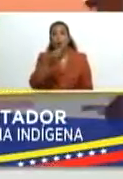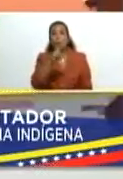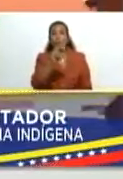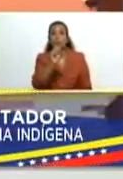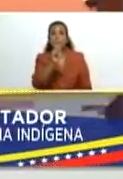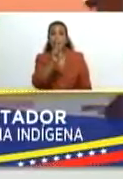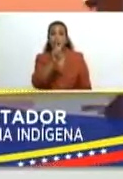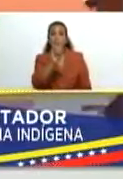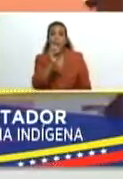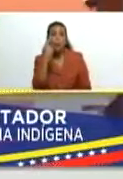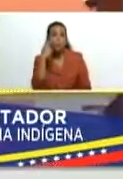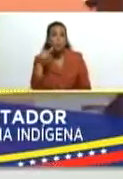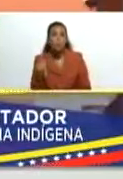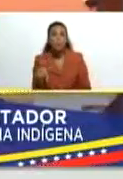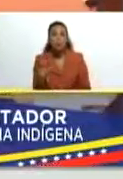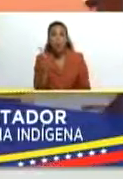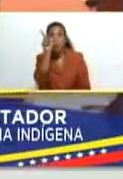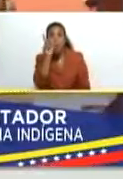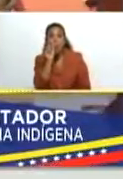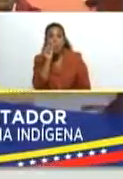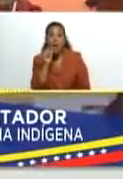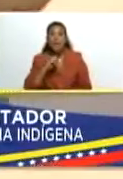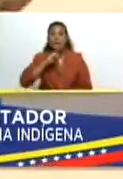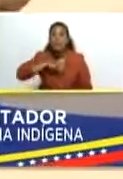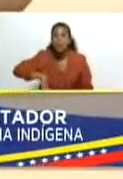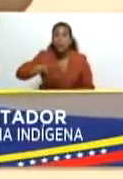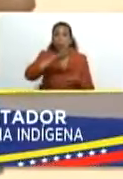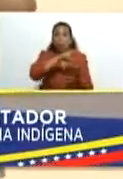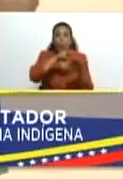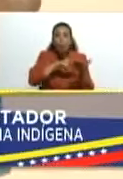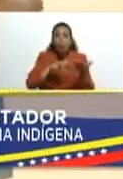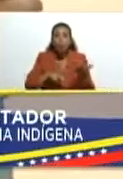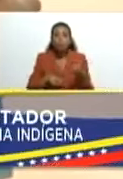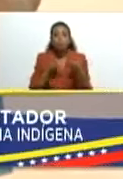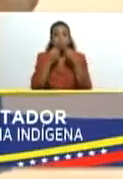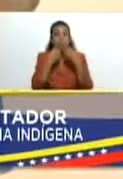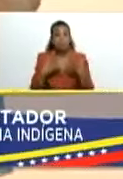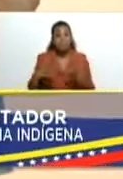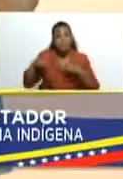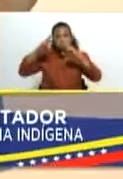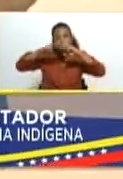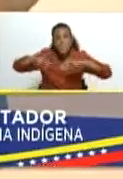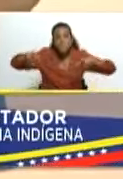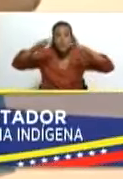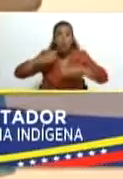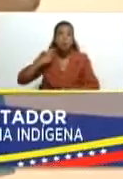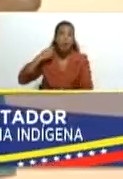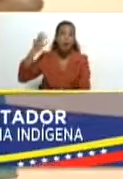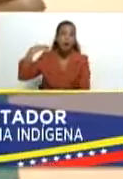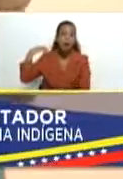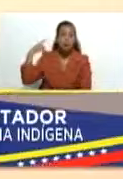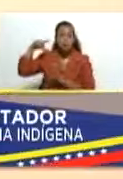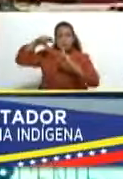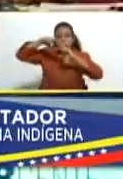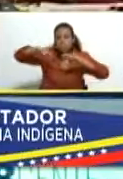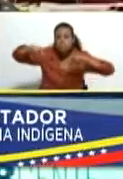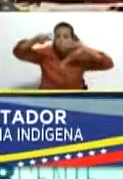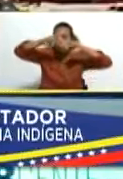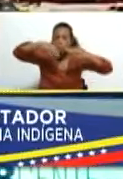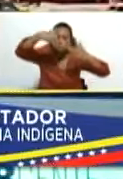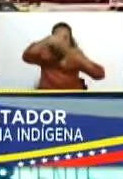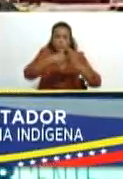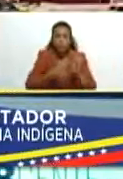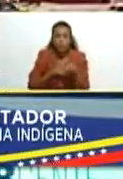Nicolás. Gustavo Pereira, Historias del Paraíso, maravillosa investigación histórica, maravilloso relato histórico.